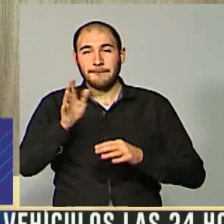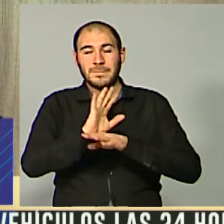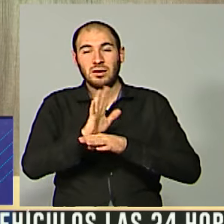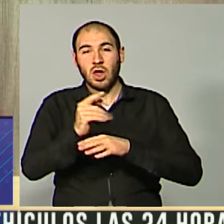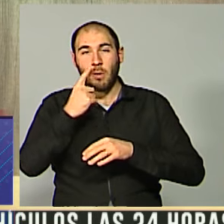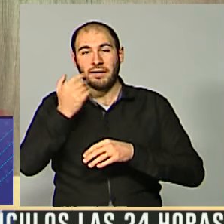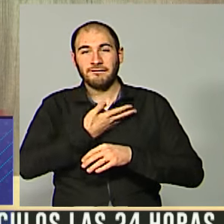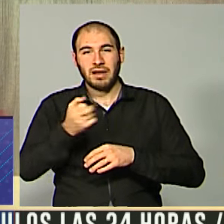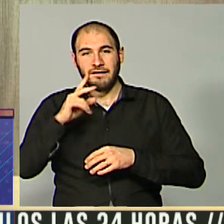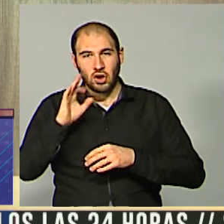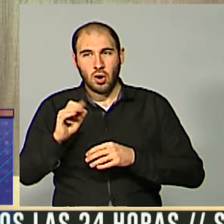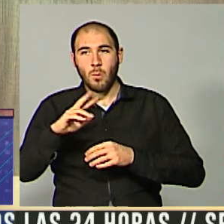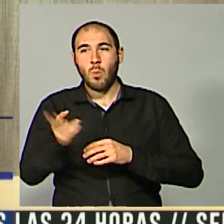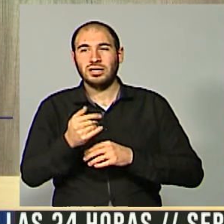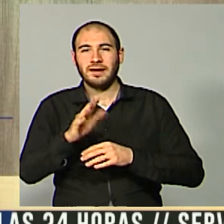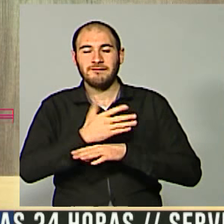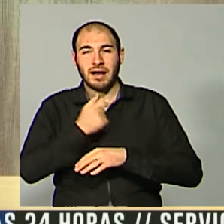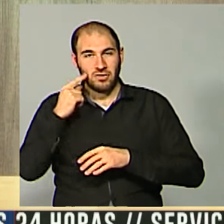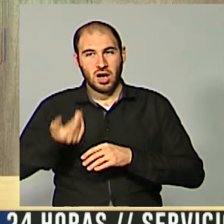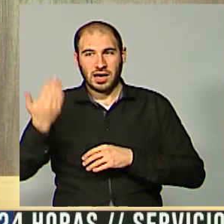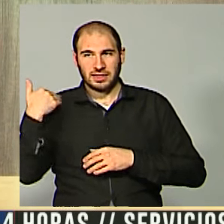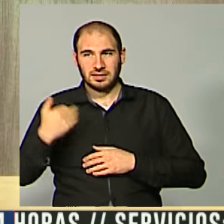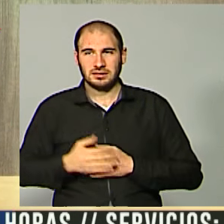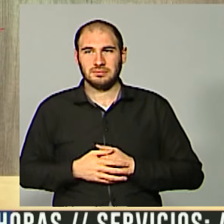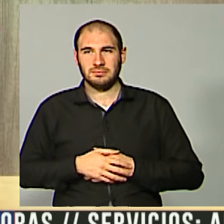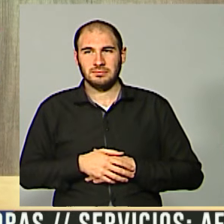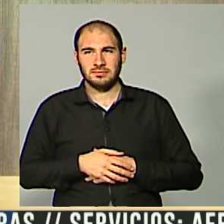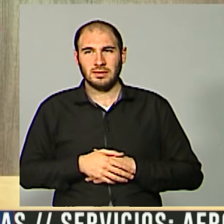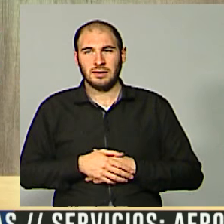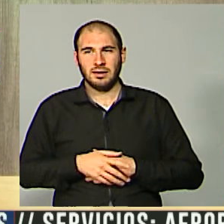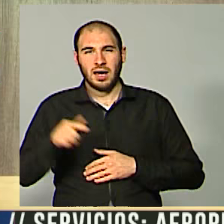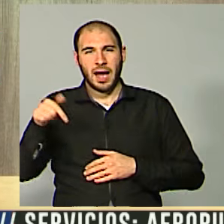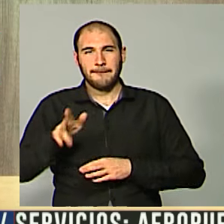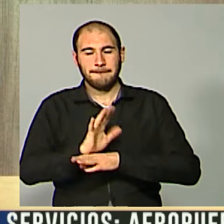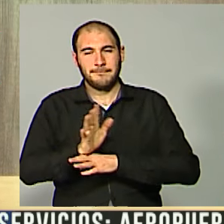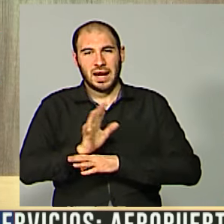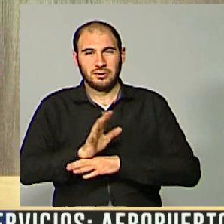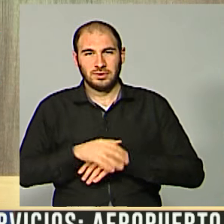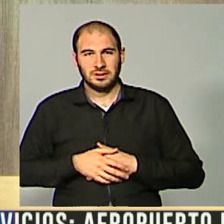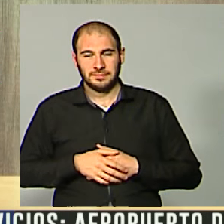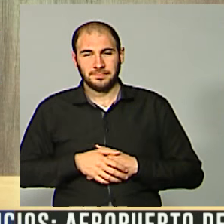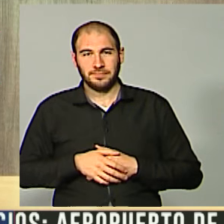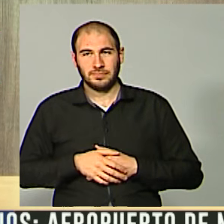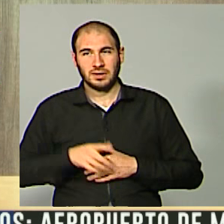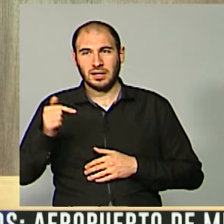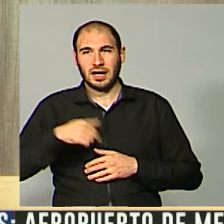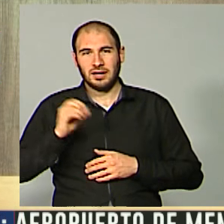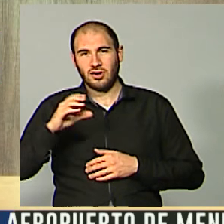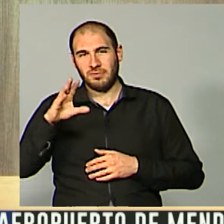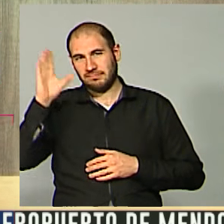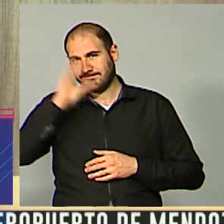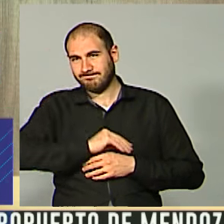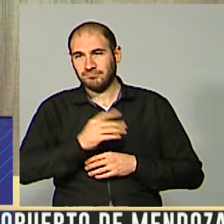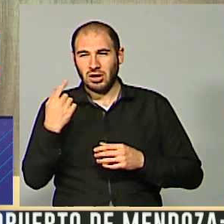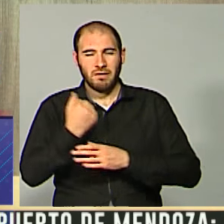Leonardo Fabio, había sido la muerte de Leonardo Fabio en ese momento. Entonces hay una película que ahora no recuerdo el nombre, pero